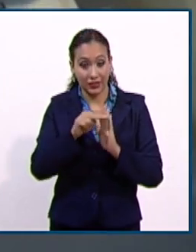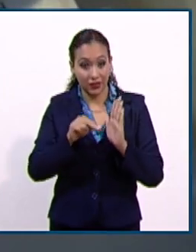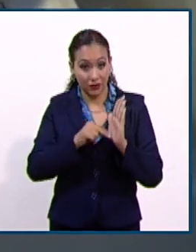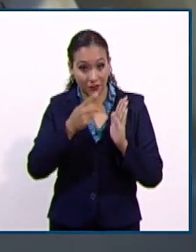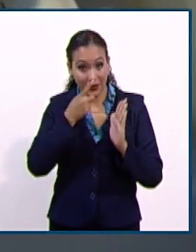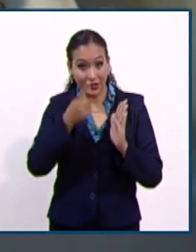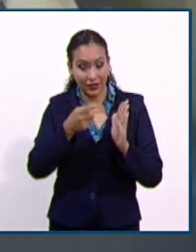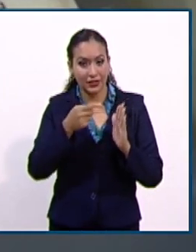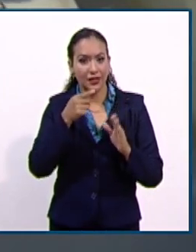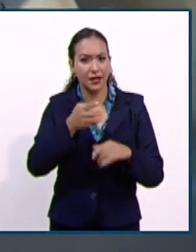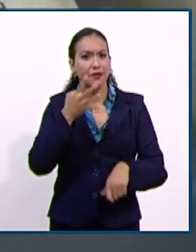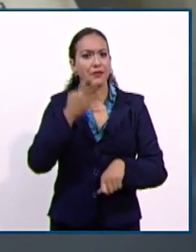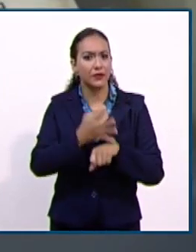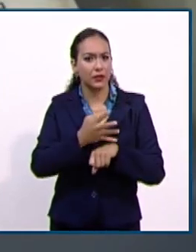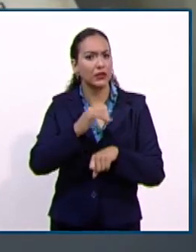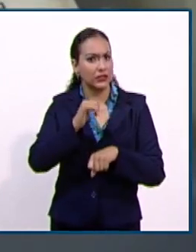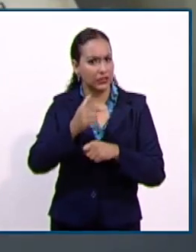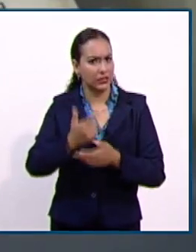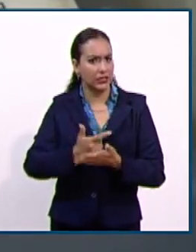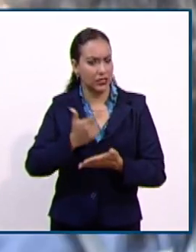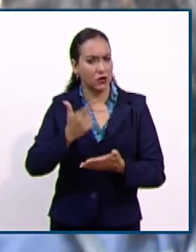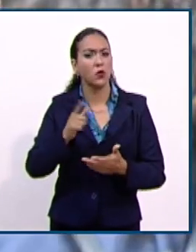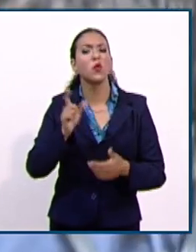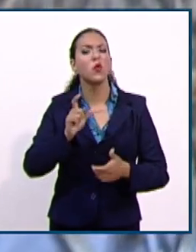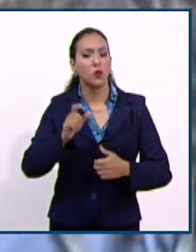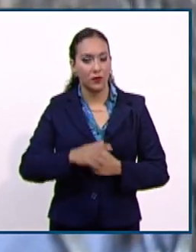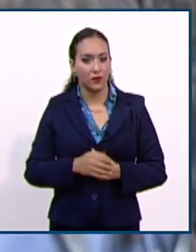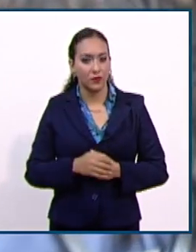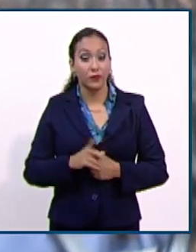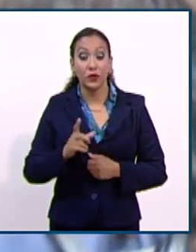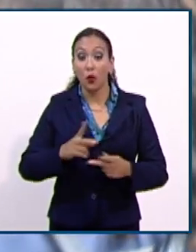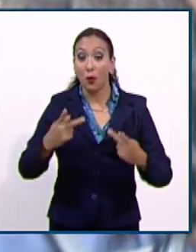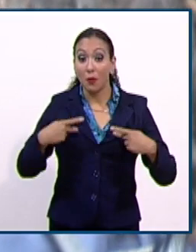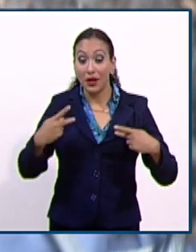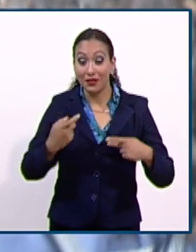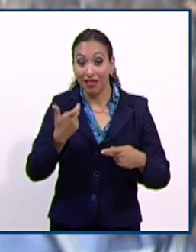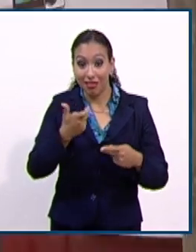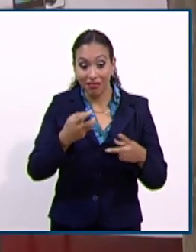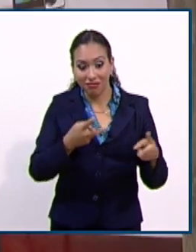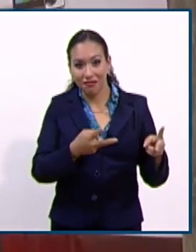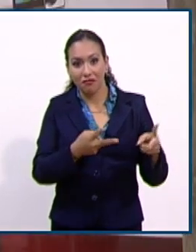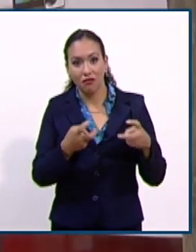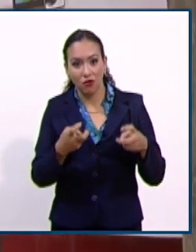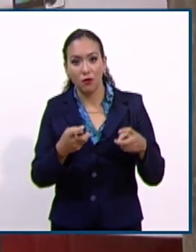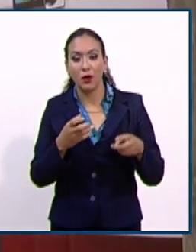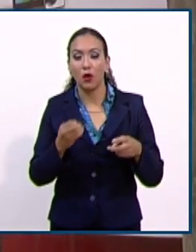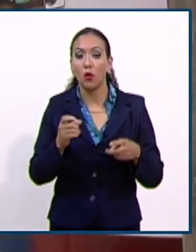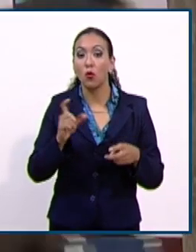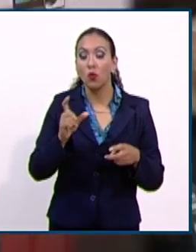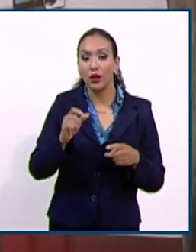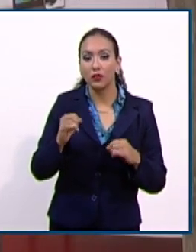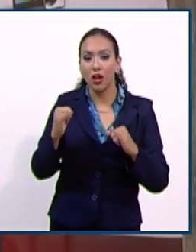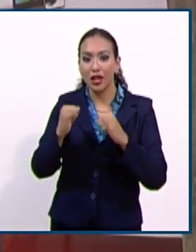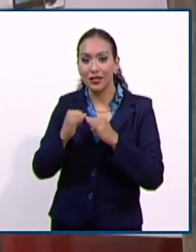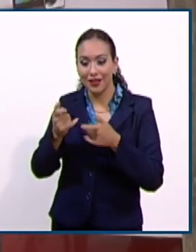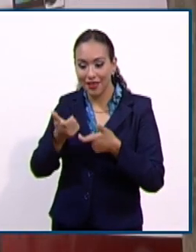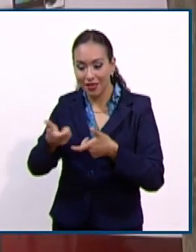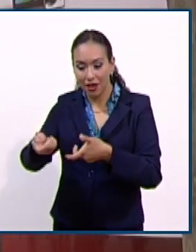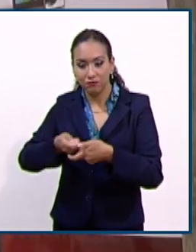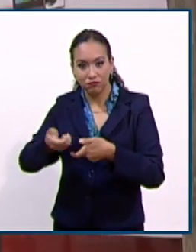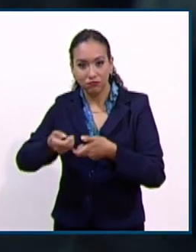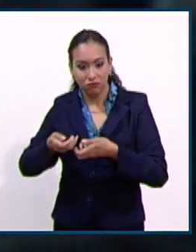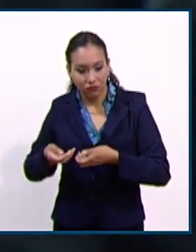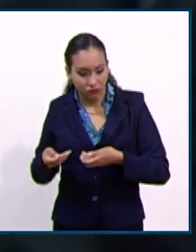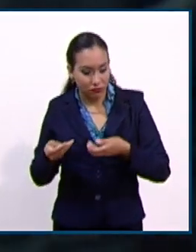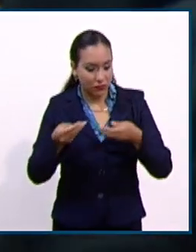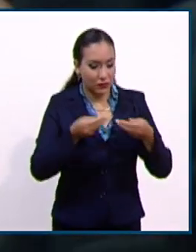será sancionada más severamente cuando implique el robo a cuentaviente a quien custodie dinero retirado de una institución en su trayecto